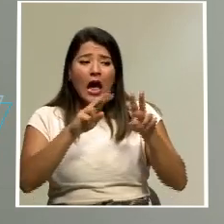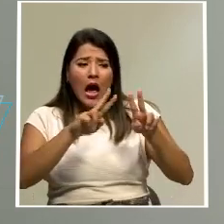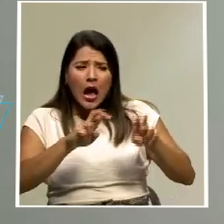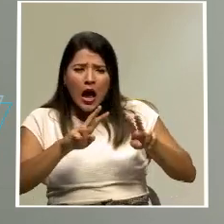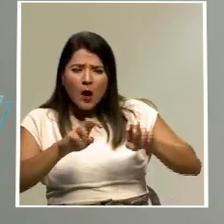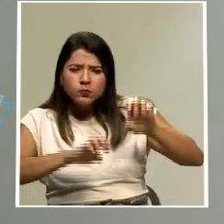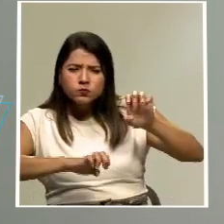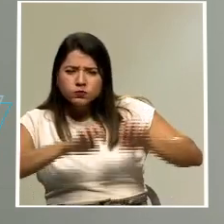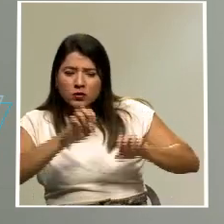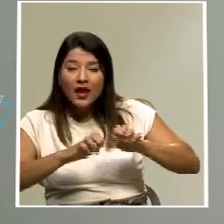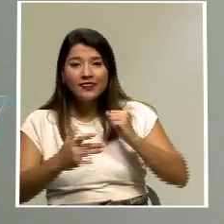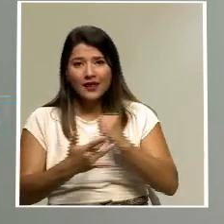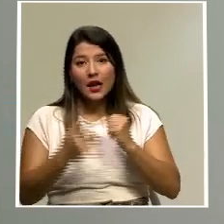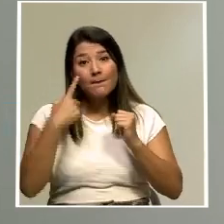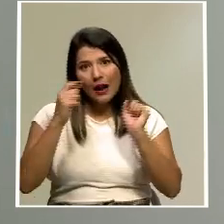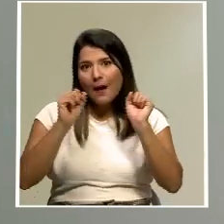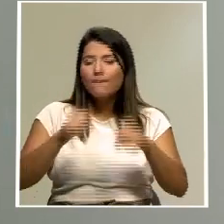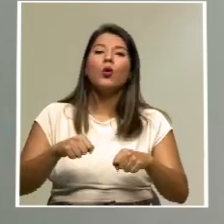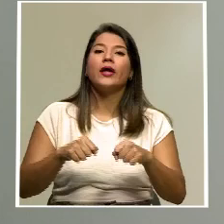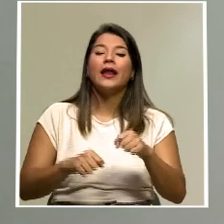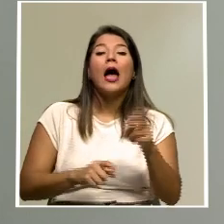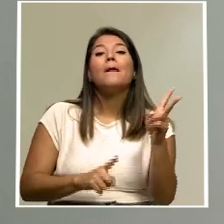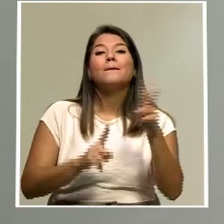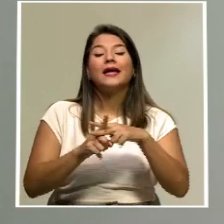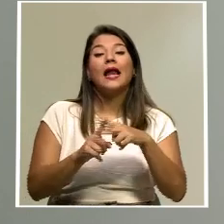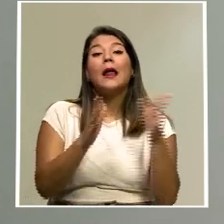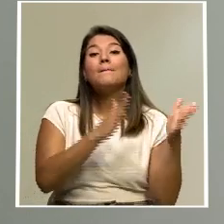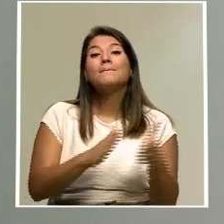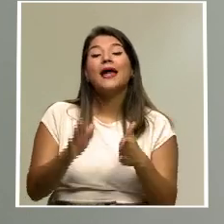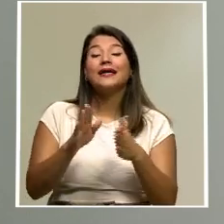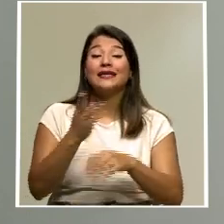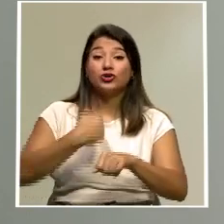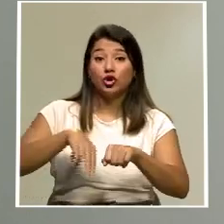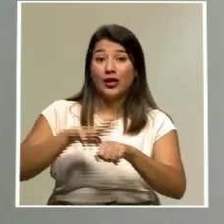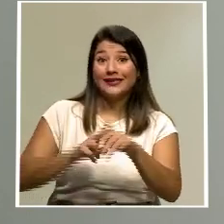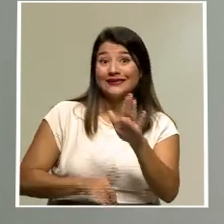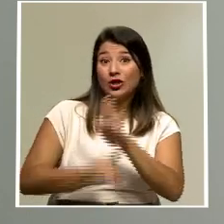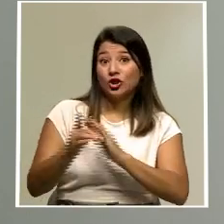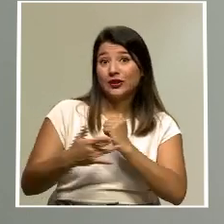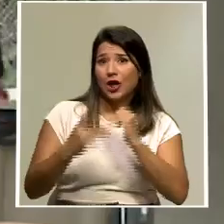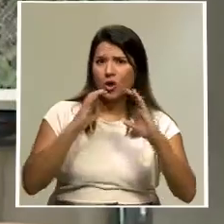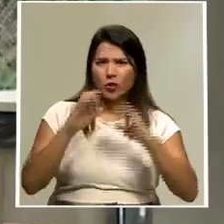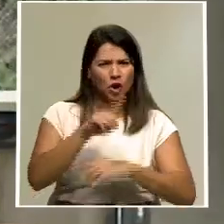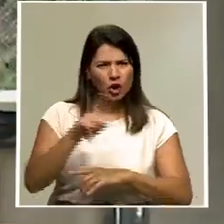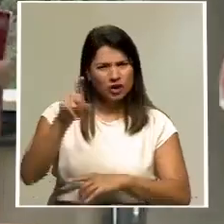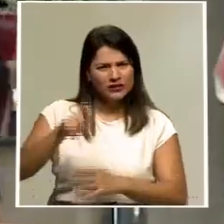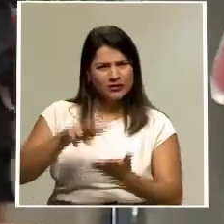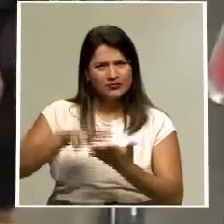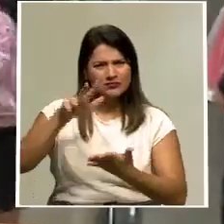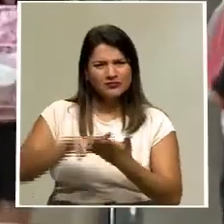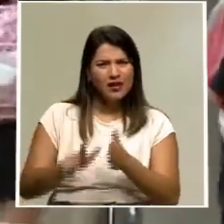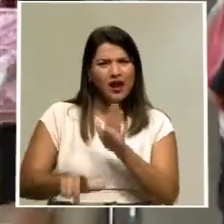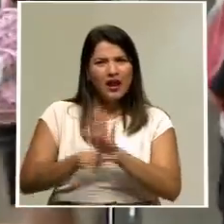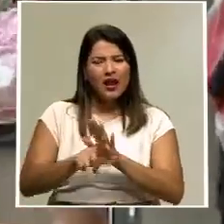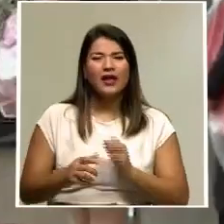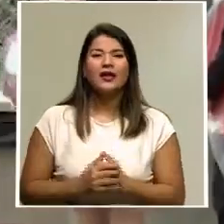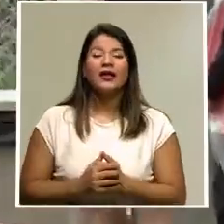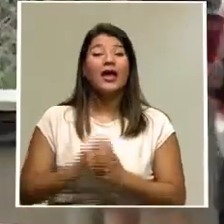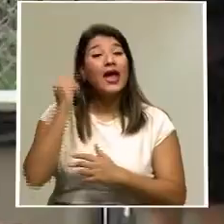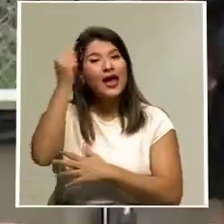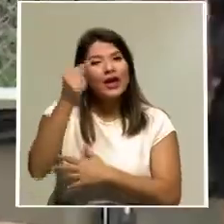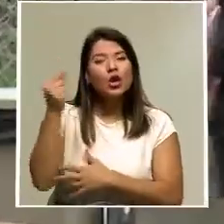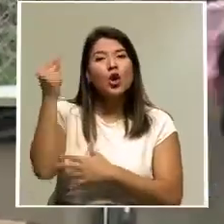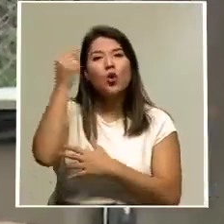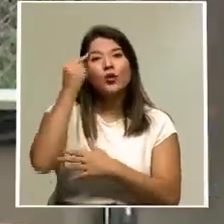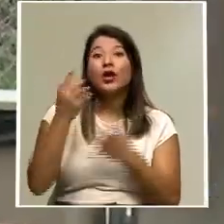poder ampliar el Plan Nacional de Desarrollo en Telecomunicaciones. La ley no hace falta. El gobierno busca desplegar la red